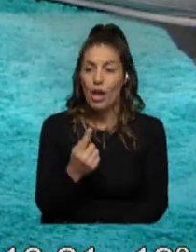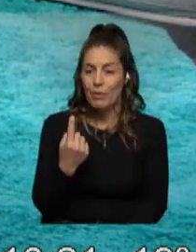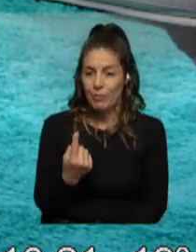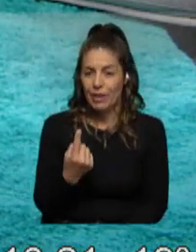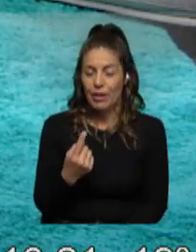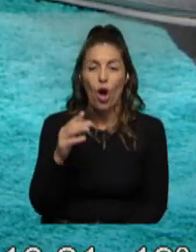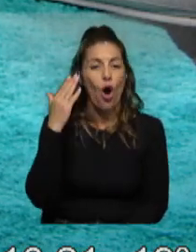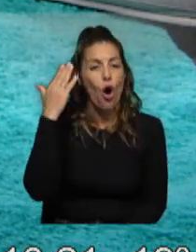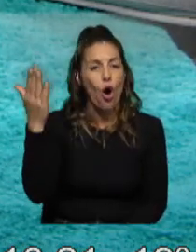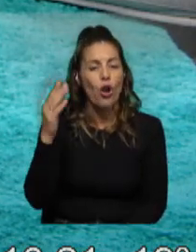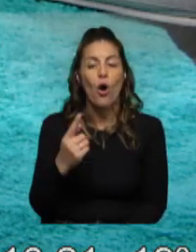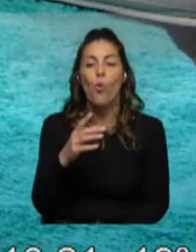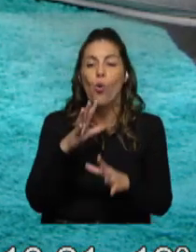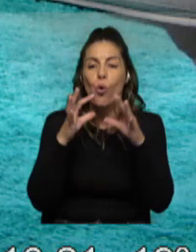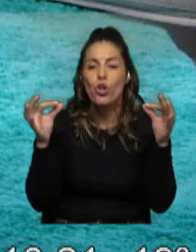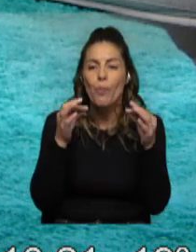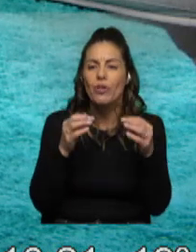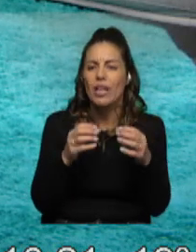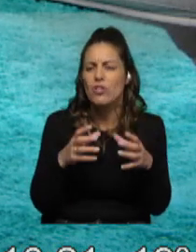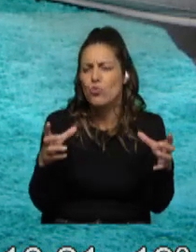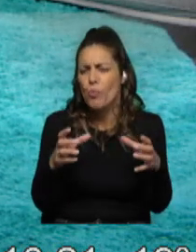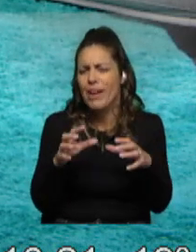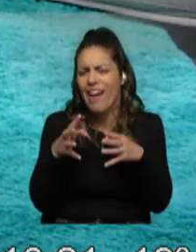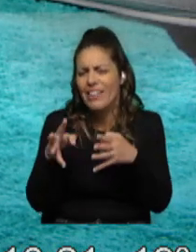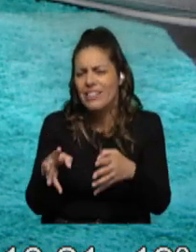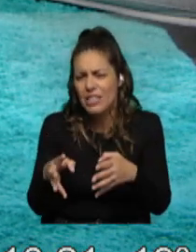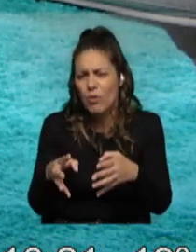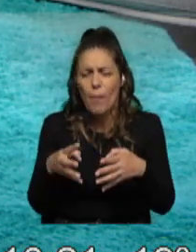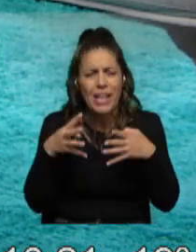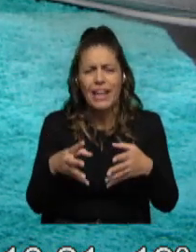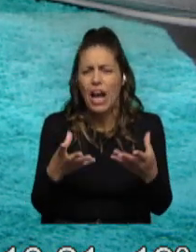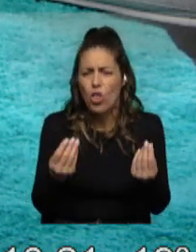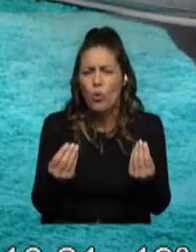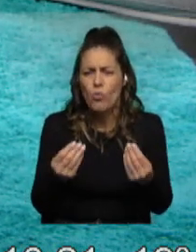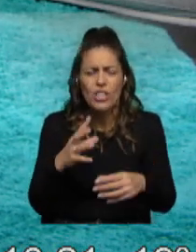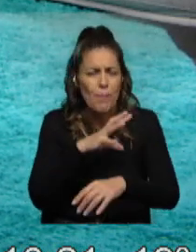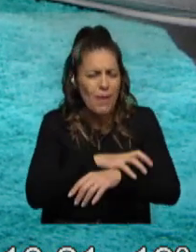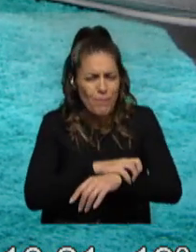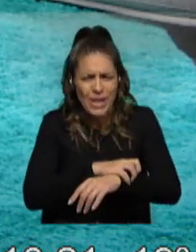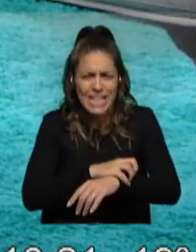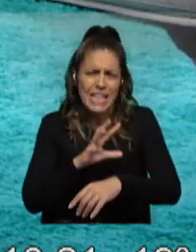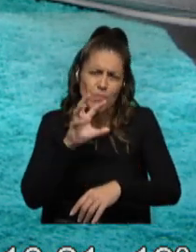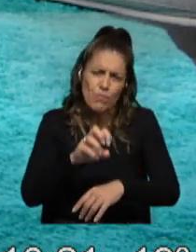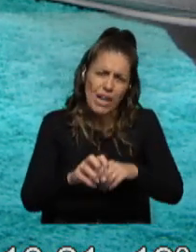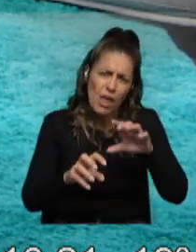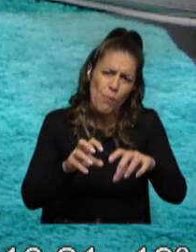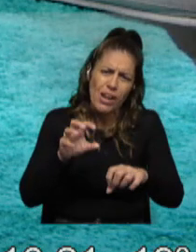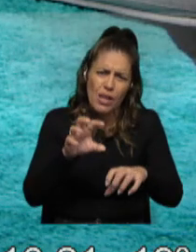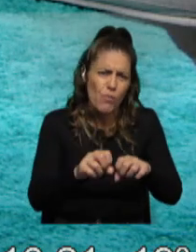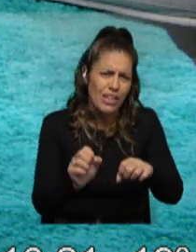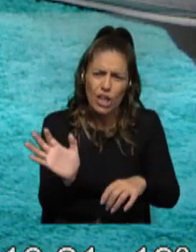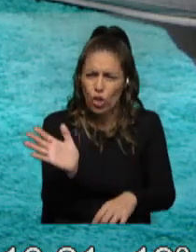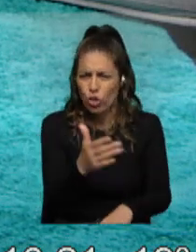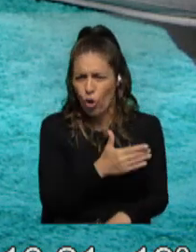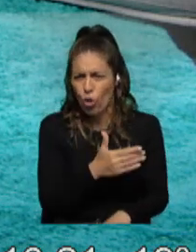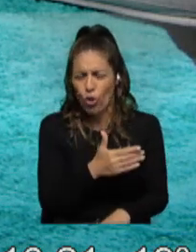dice: hola, una de mis gatas es súper agresiva, me ha atacado muchas veces, se me prende y muerde todo tipo,